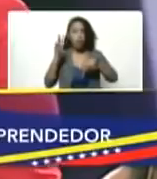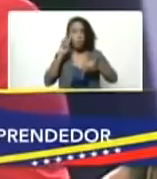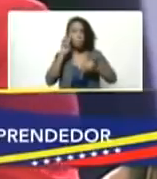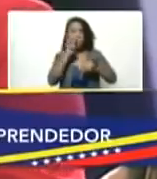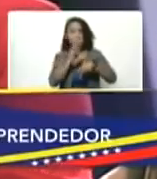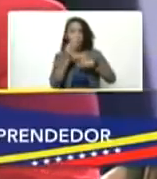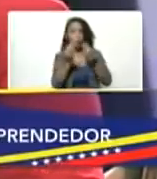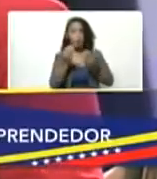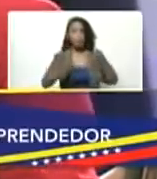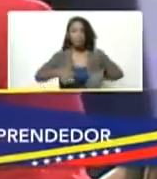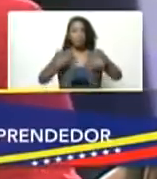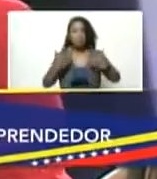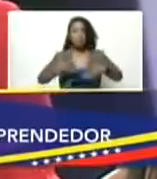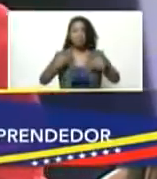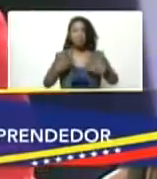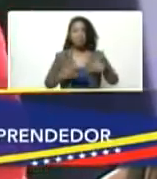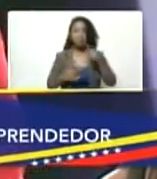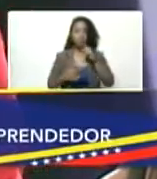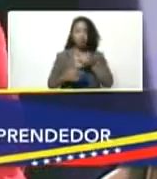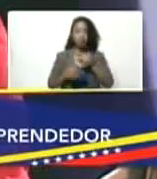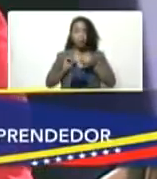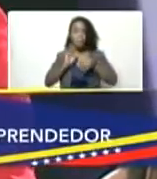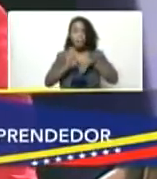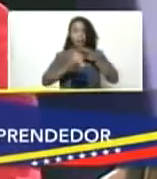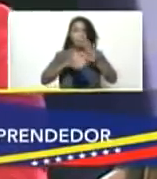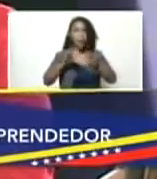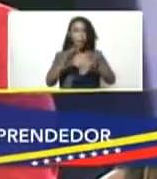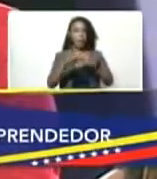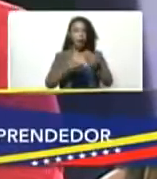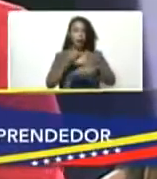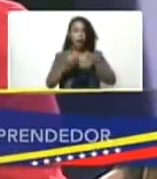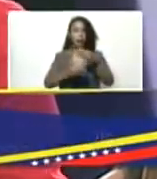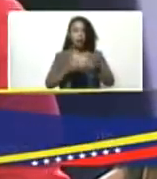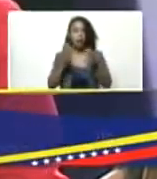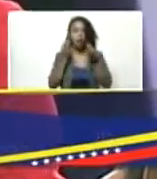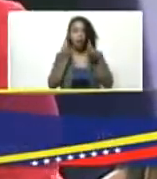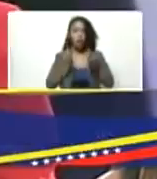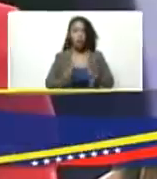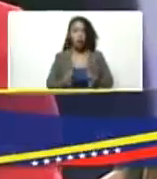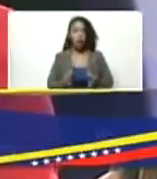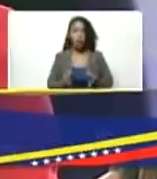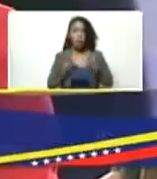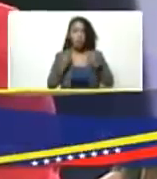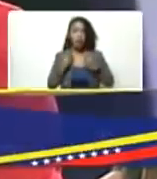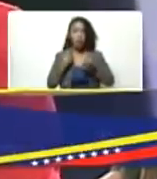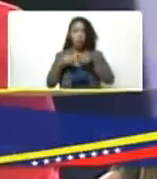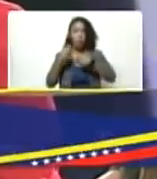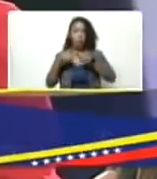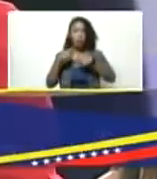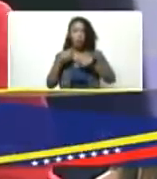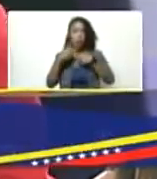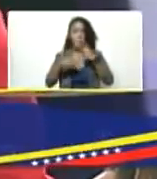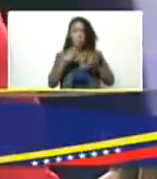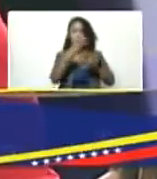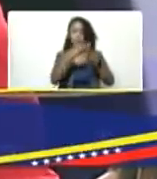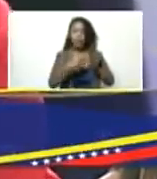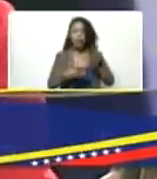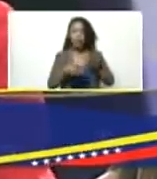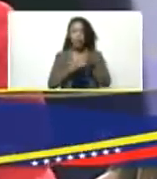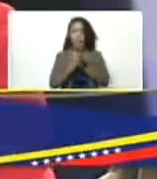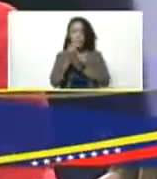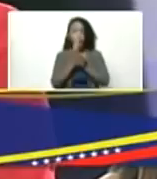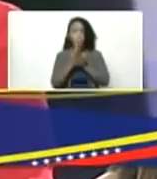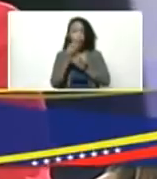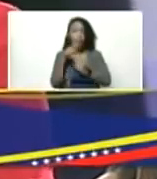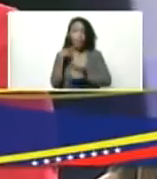Vemos con mucha alegría estos pasos que se han dado para la formalización, para la comercialización de los productos del emprendedor, para